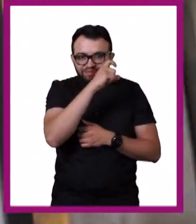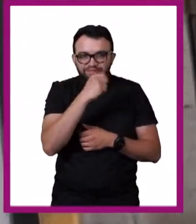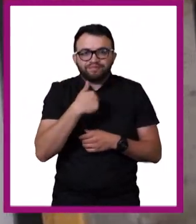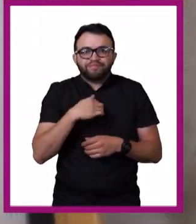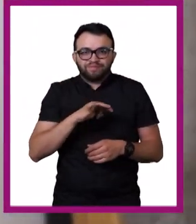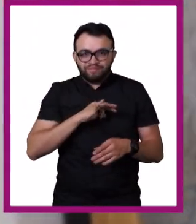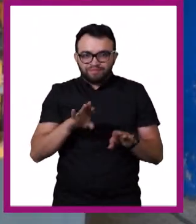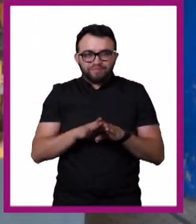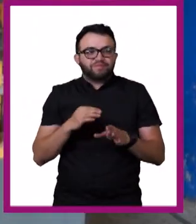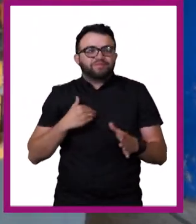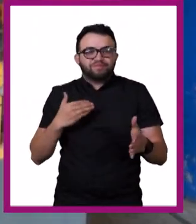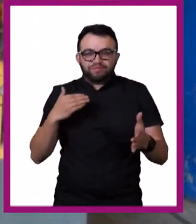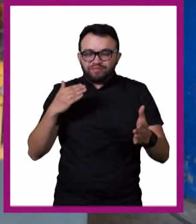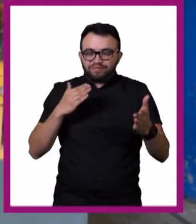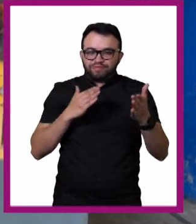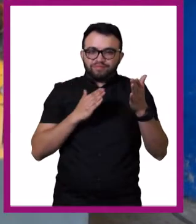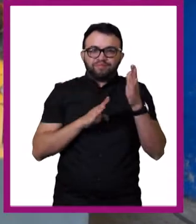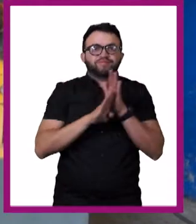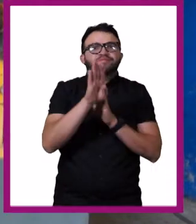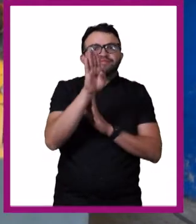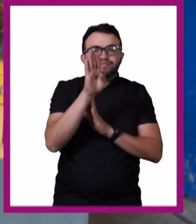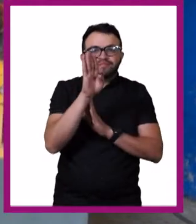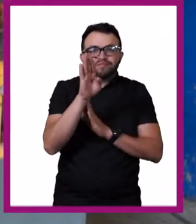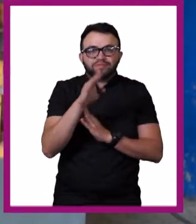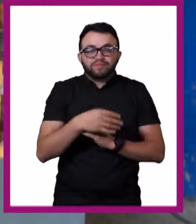o desarrollar un virtuosismo,